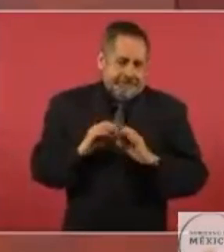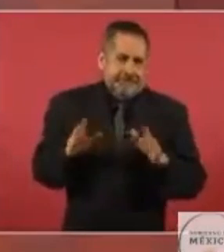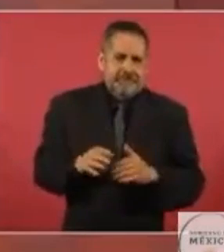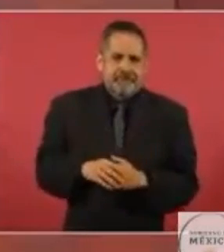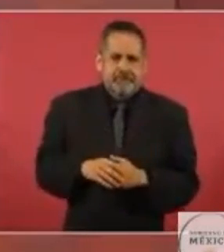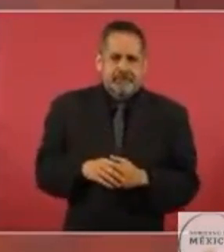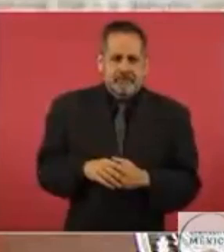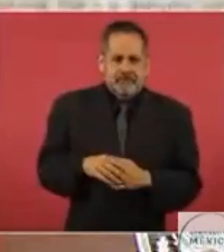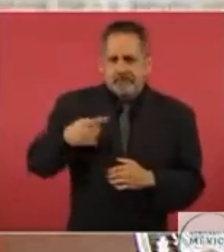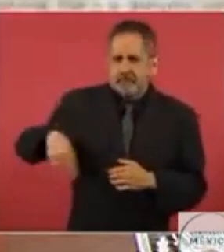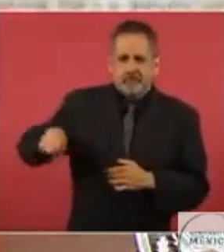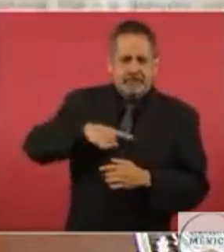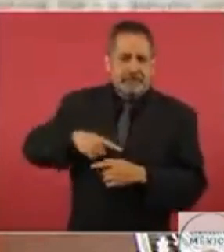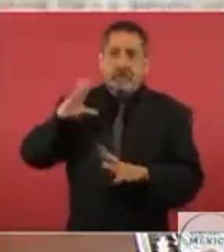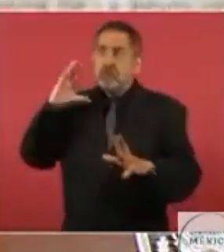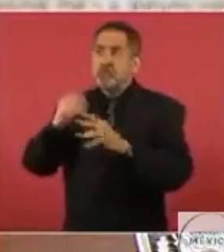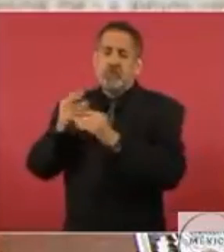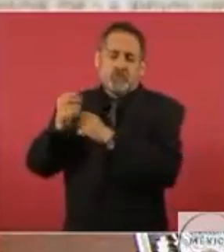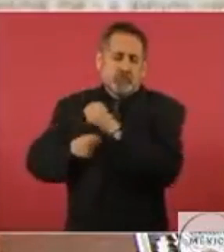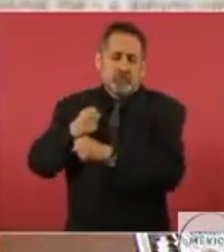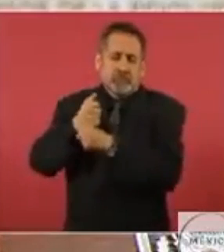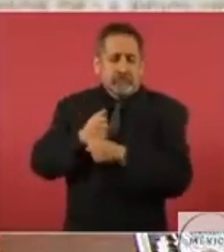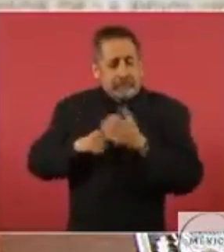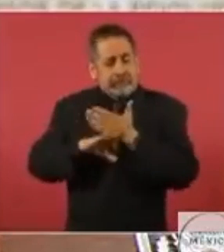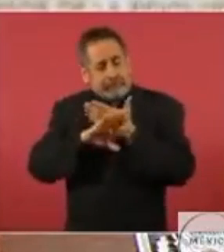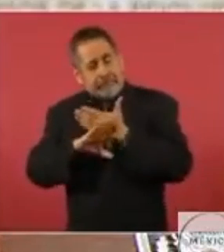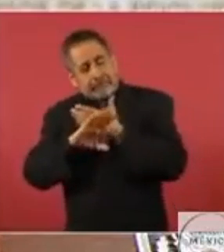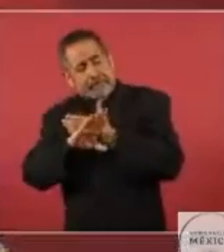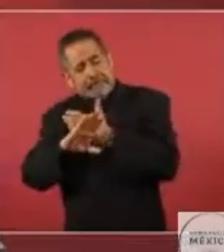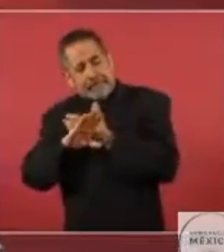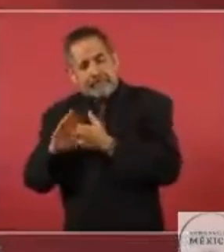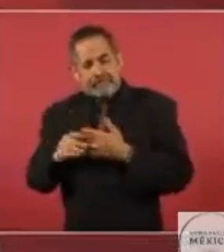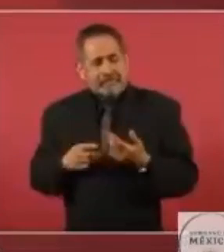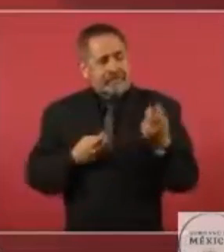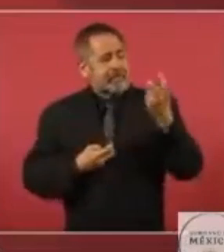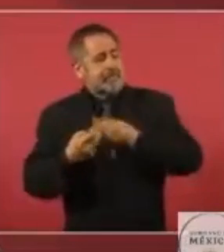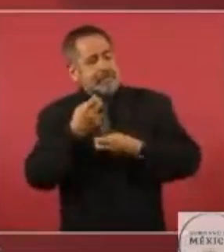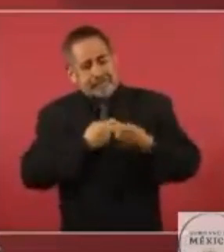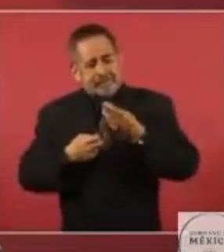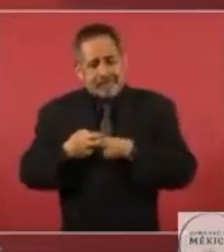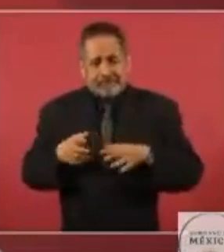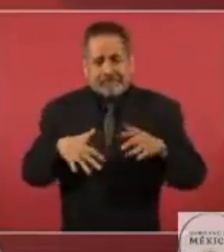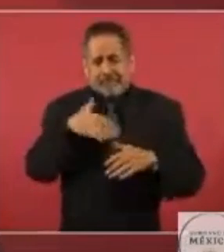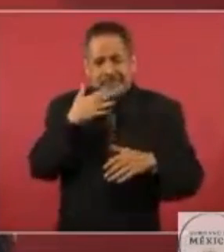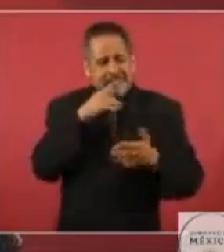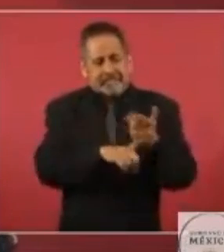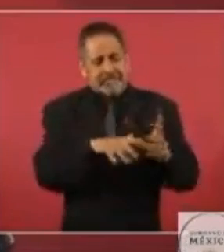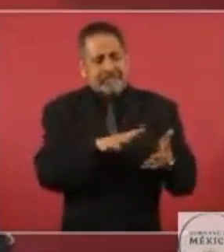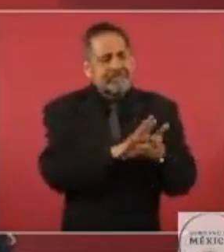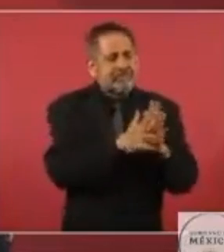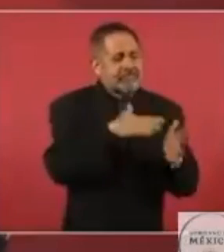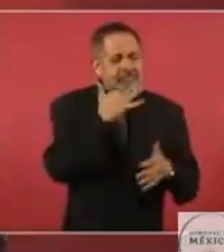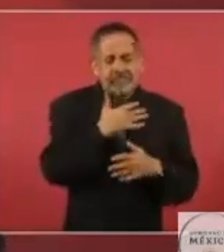de qué hemos padecido durante muchos años de campañas sucias y que